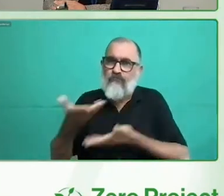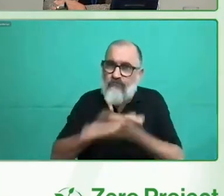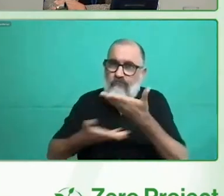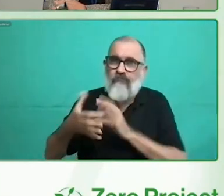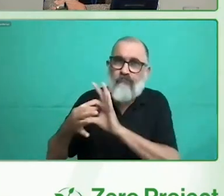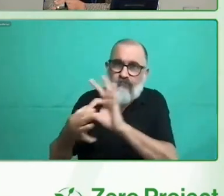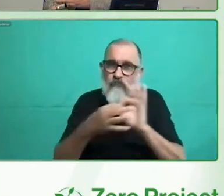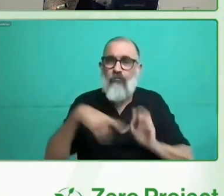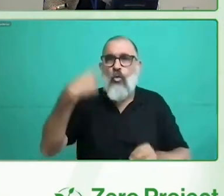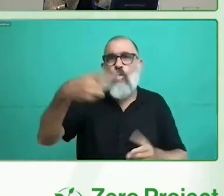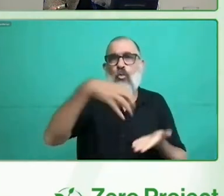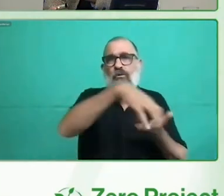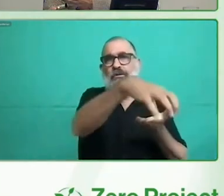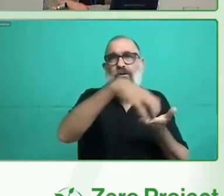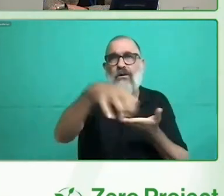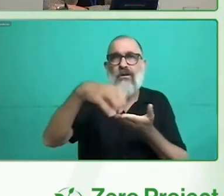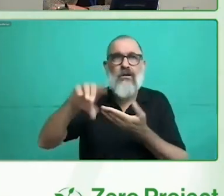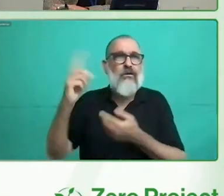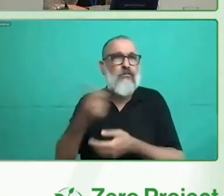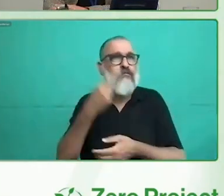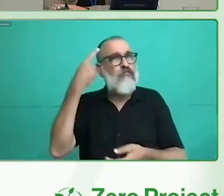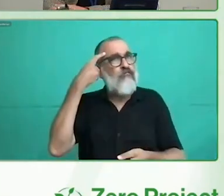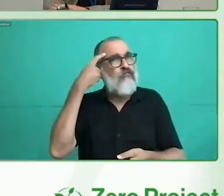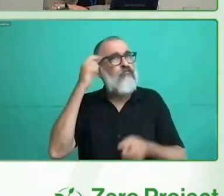nuestra página web, de todo un mapa de recursos,